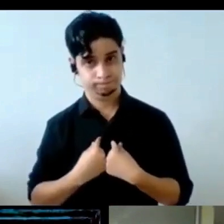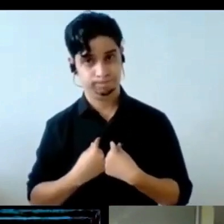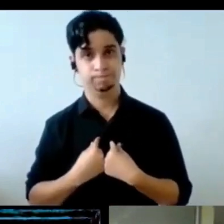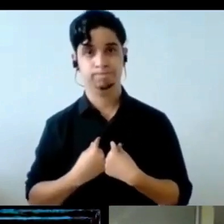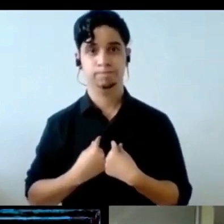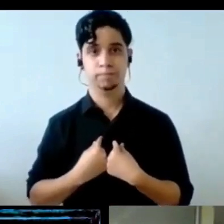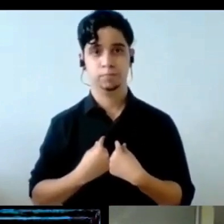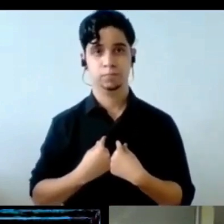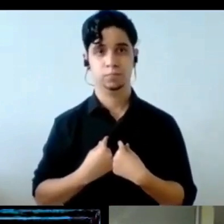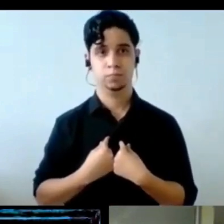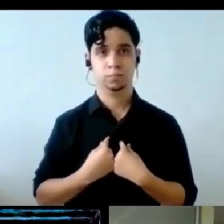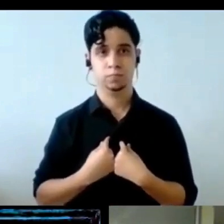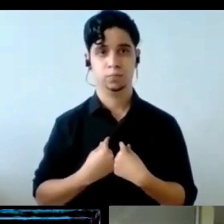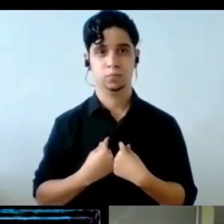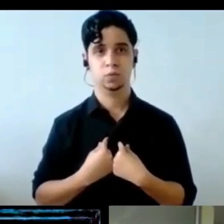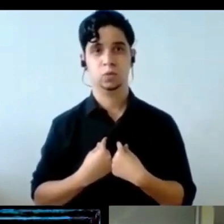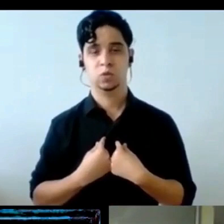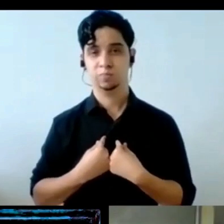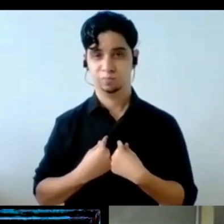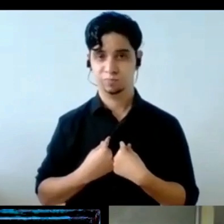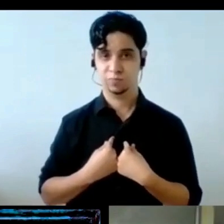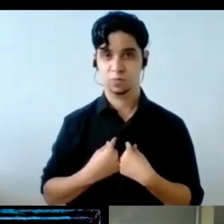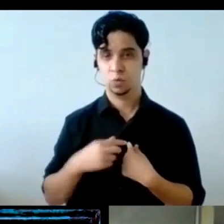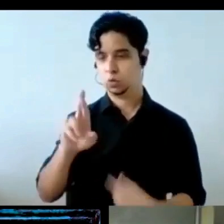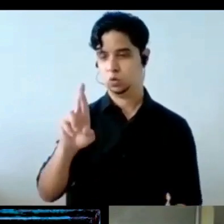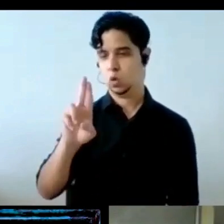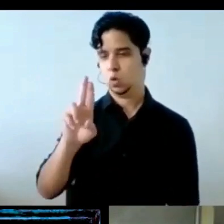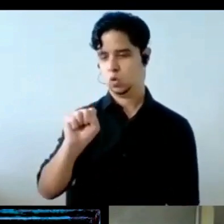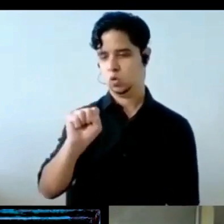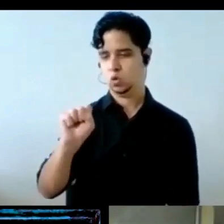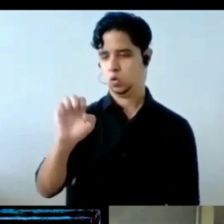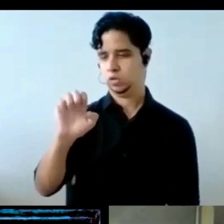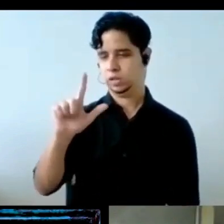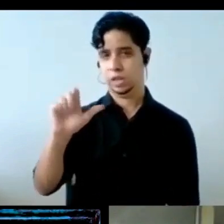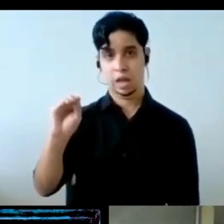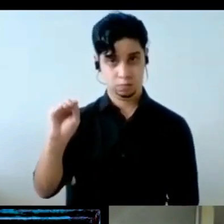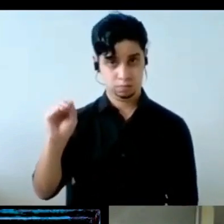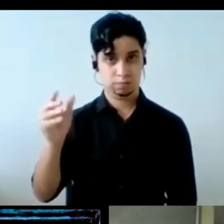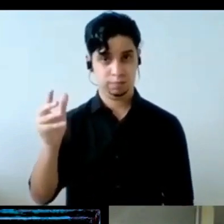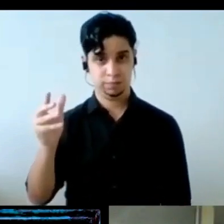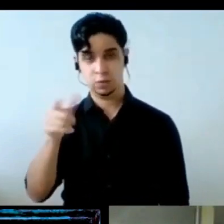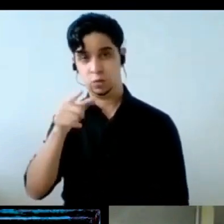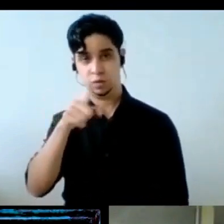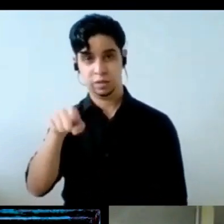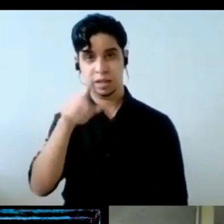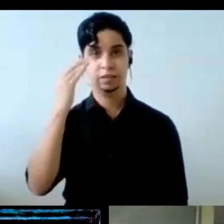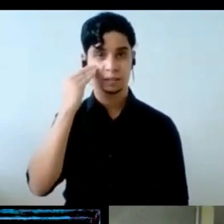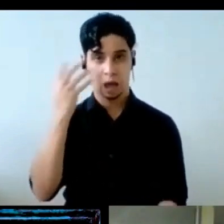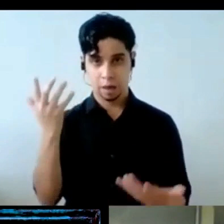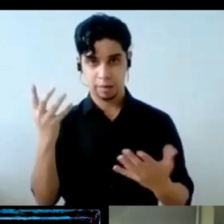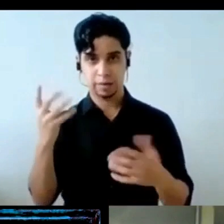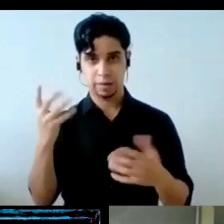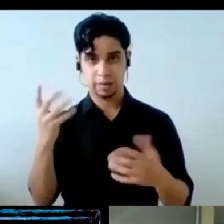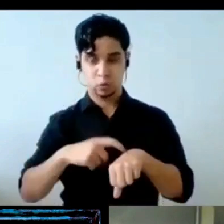Oh, un Rosello. Un Rosello. Sí, tú sabes que esta cuarentena ha sido